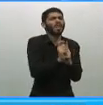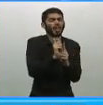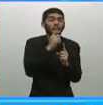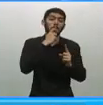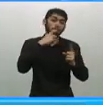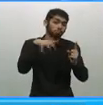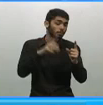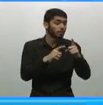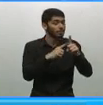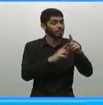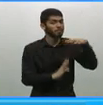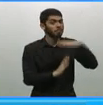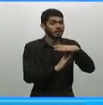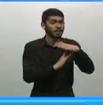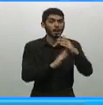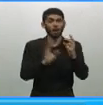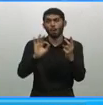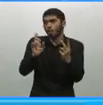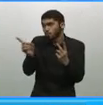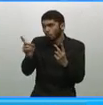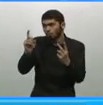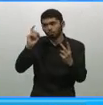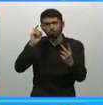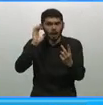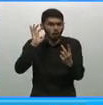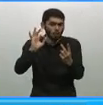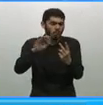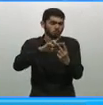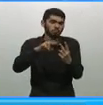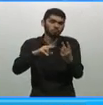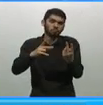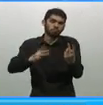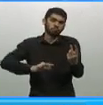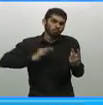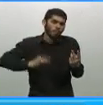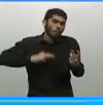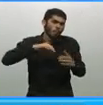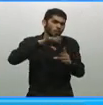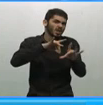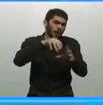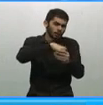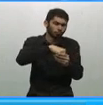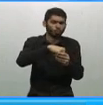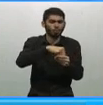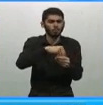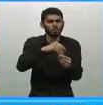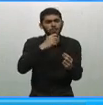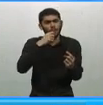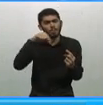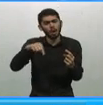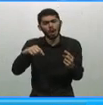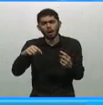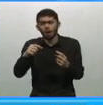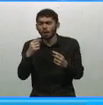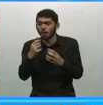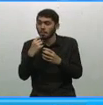mascherano tanto como vos hombres tan destacados y con tanta trayectoria dentro de la selección argentina se menciona gran viter que con